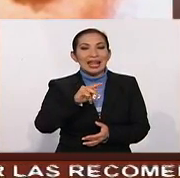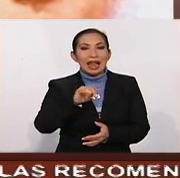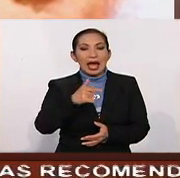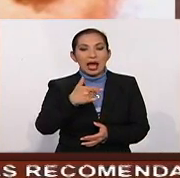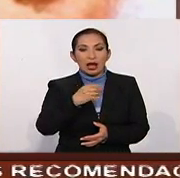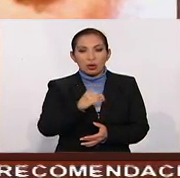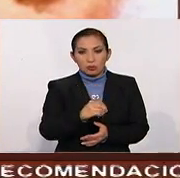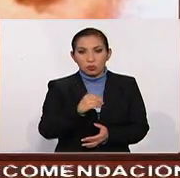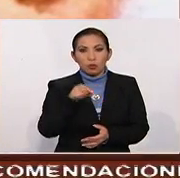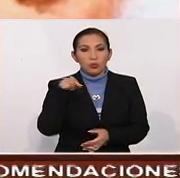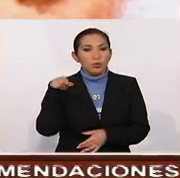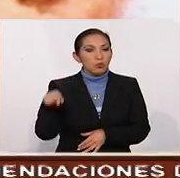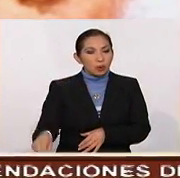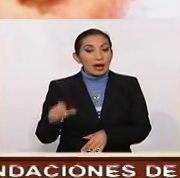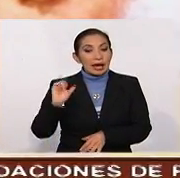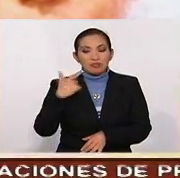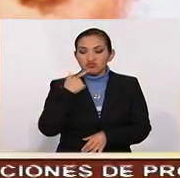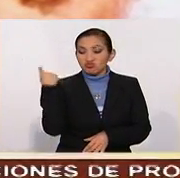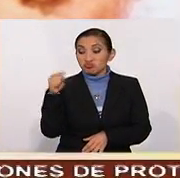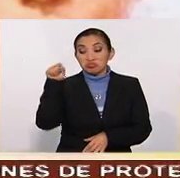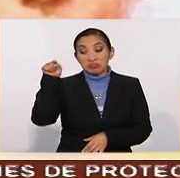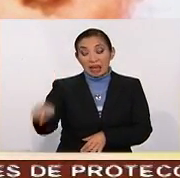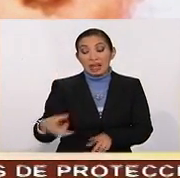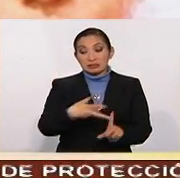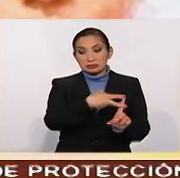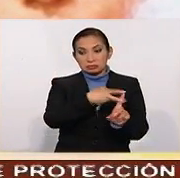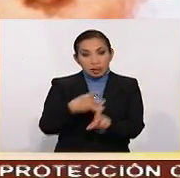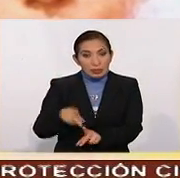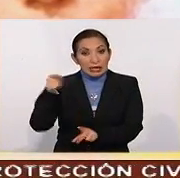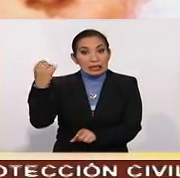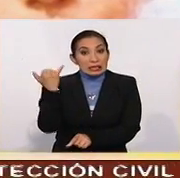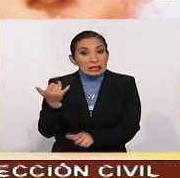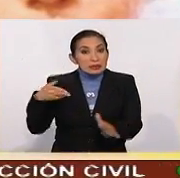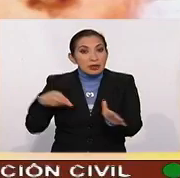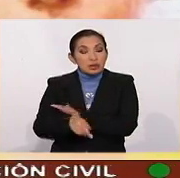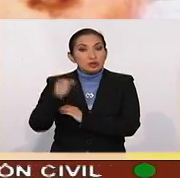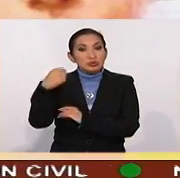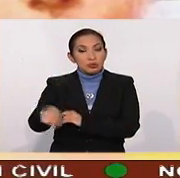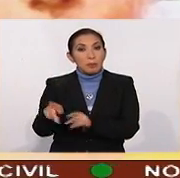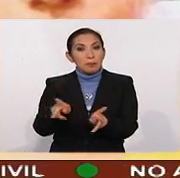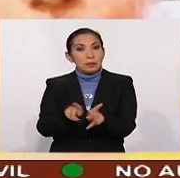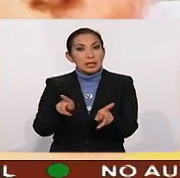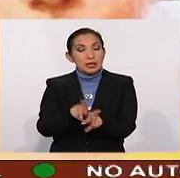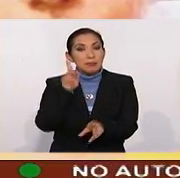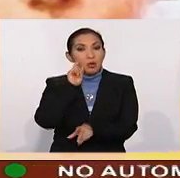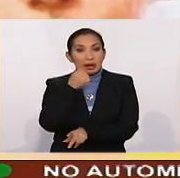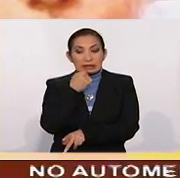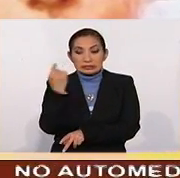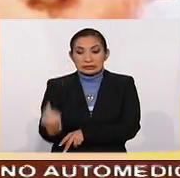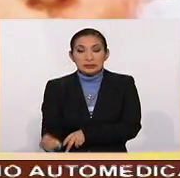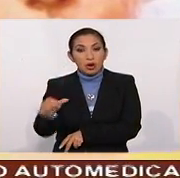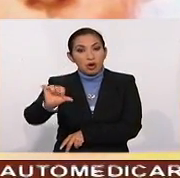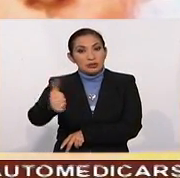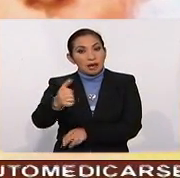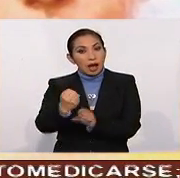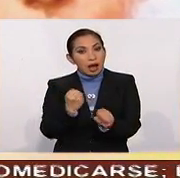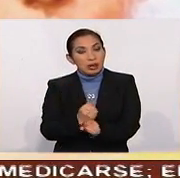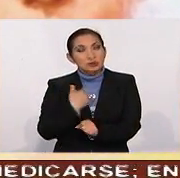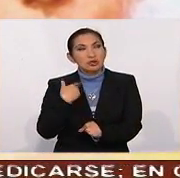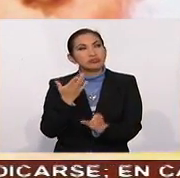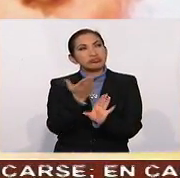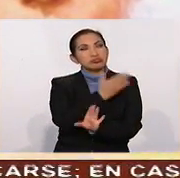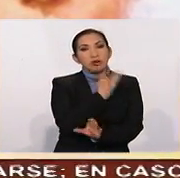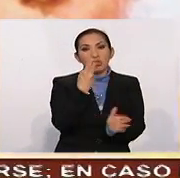Enrique Alonso Plasencia, es acusada de haber secuestrado y asesinado a su propia prima, una menor de 11 años, esto en el